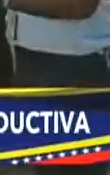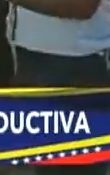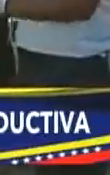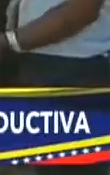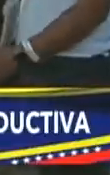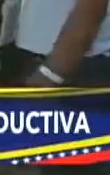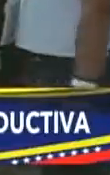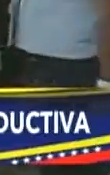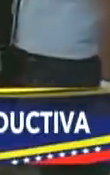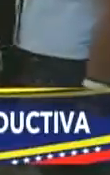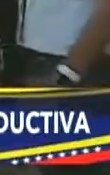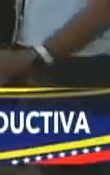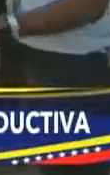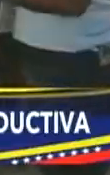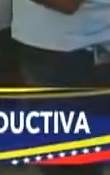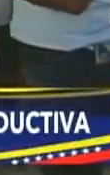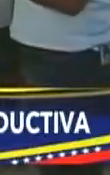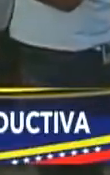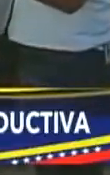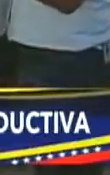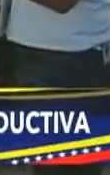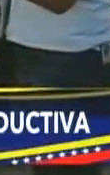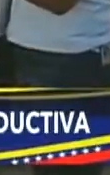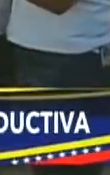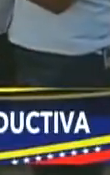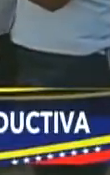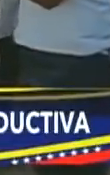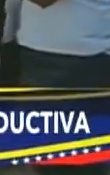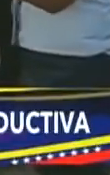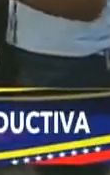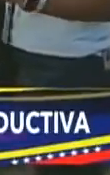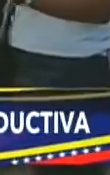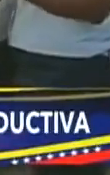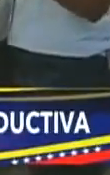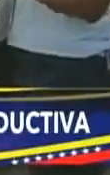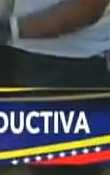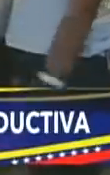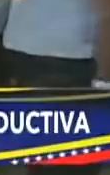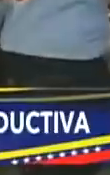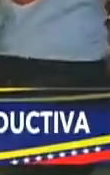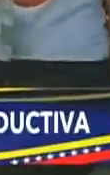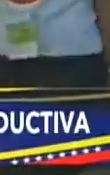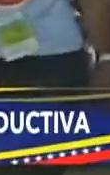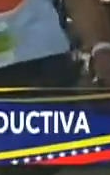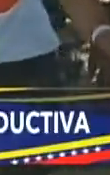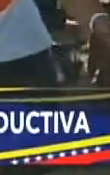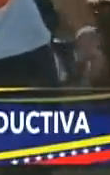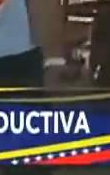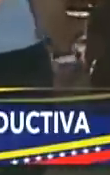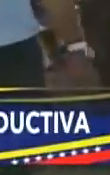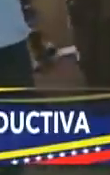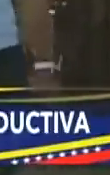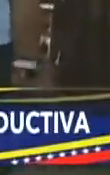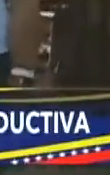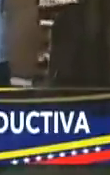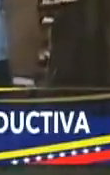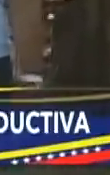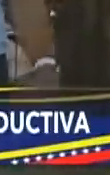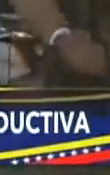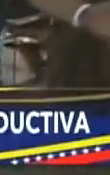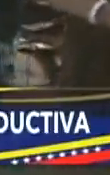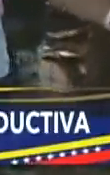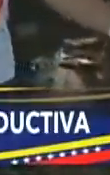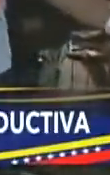cabras, trabajamos con nuestras cabras y somos una empresa familiar. ¿Qué raza es esta? Esta raza es Sanen,